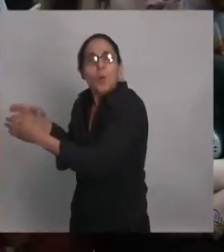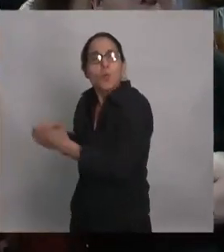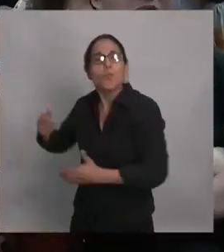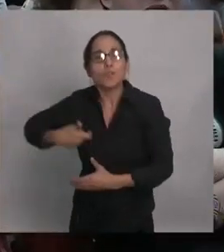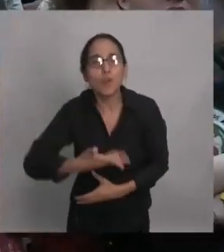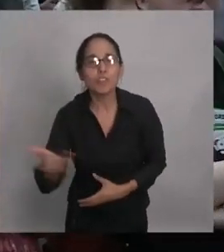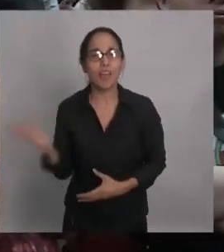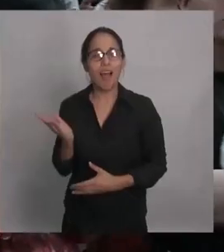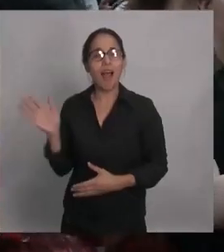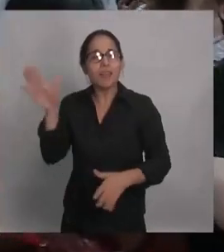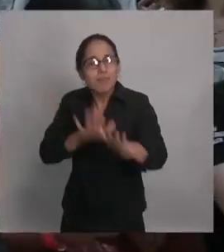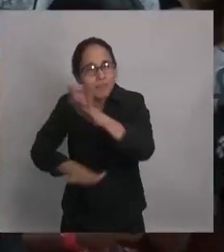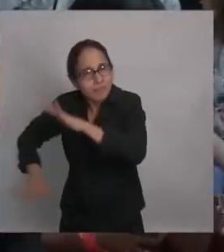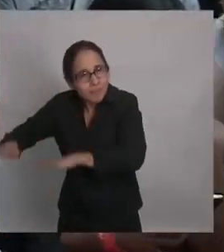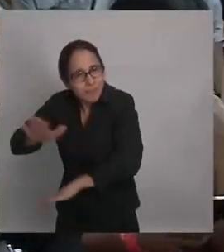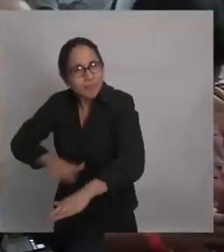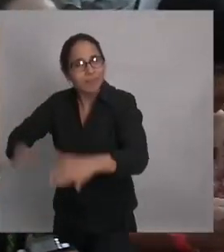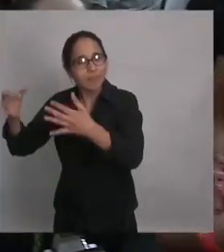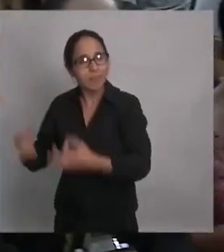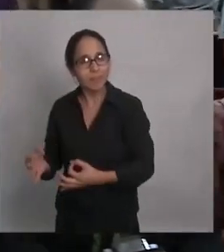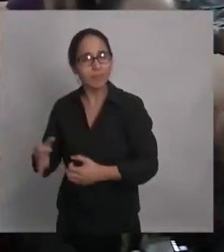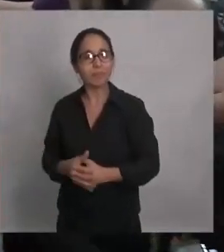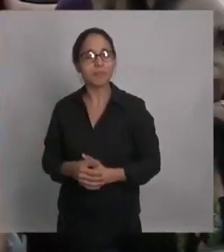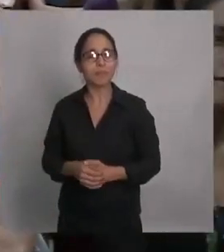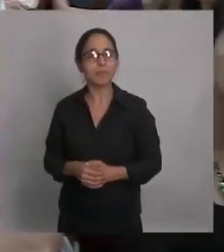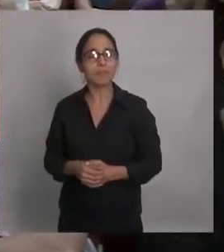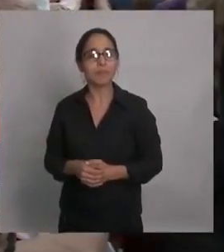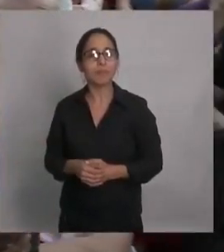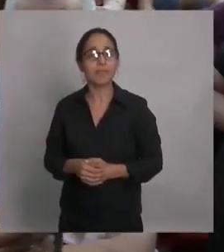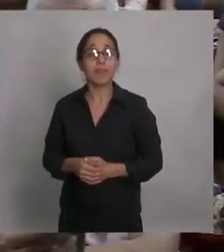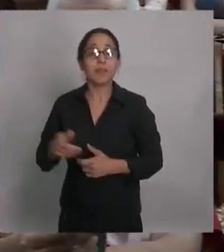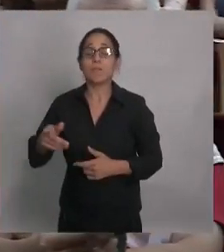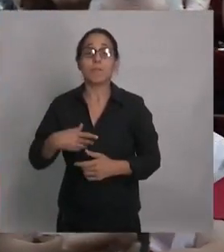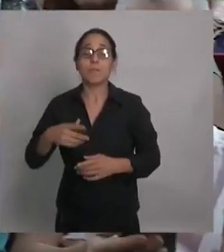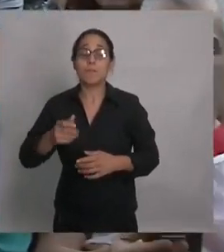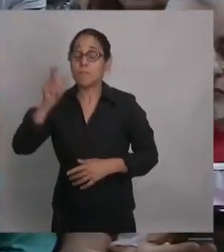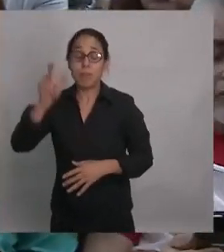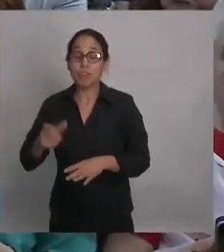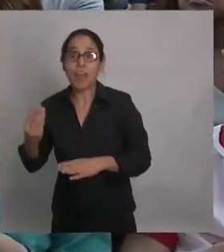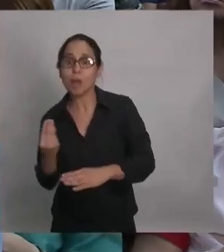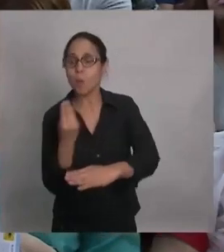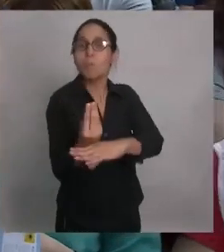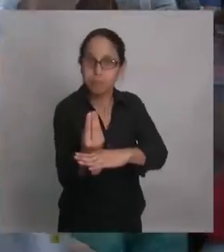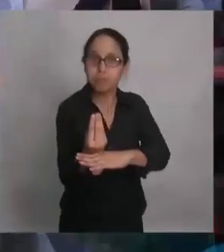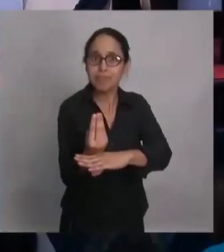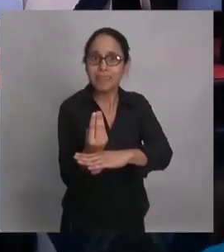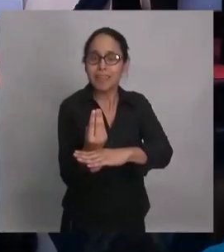sin la organización de las bases sociales, ni el mejor ni la mejor de nuestros dirigentes puede avanzar.